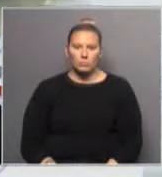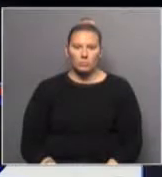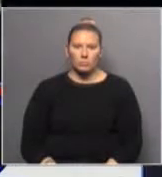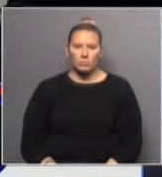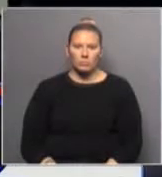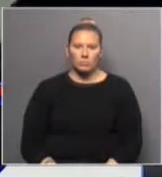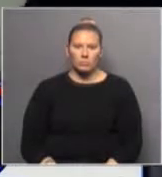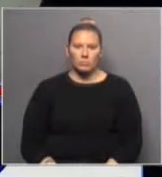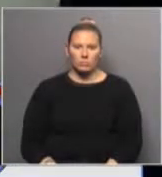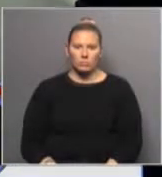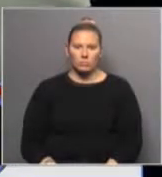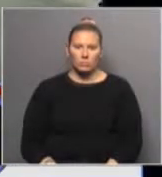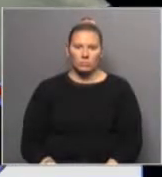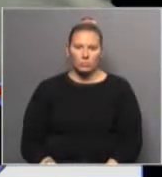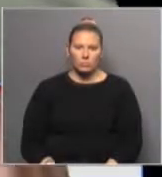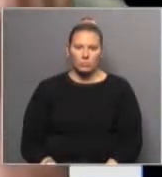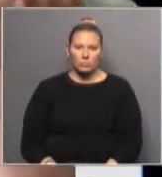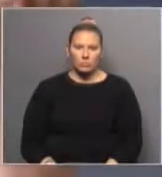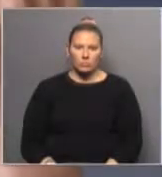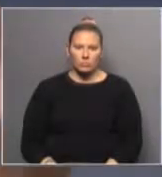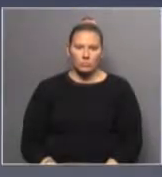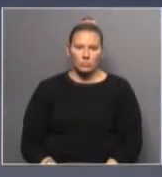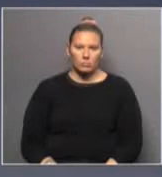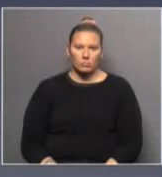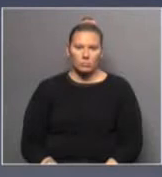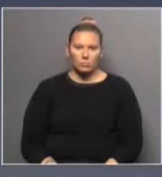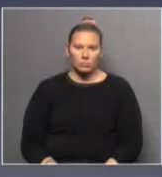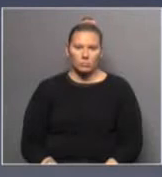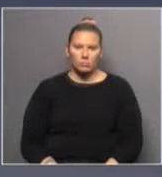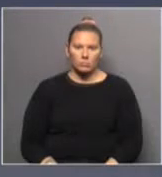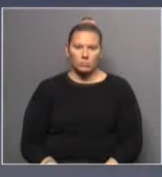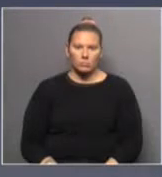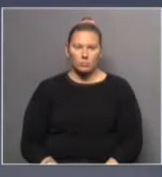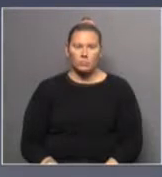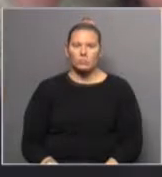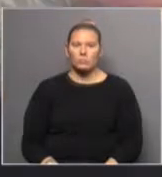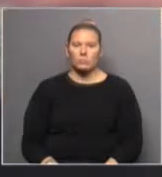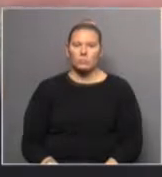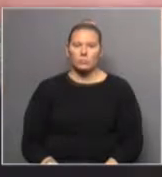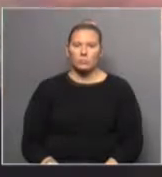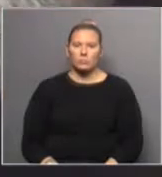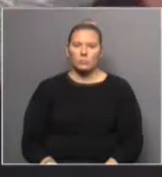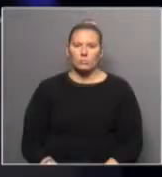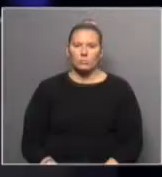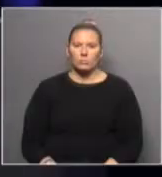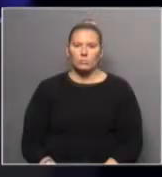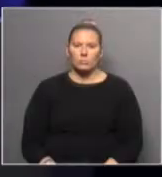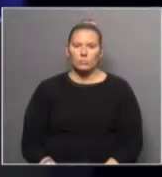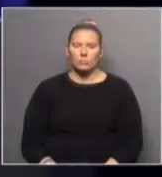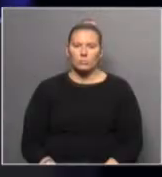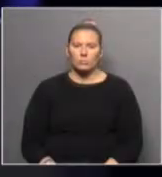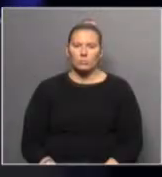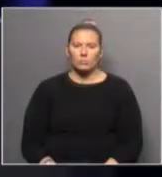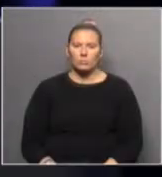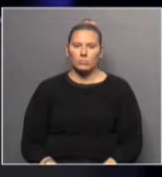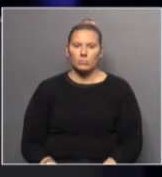y también una chapa para tu alcancía. Con la letanía se me hizo de día. Quedo con la cara fría. Sin detalle y aunque falle